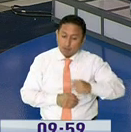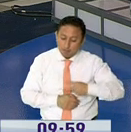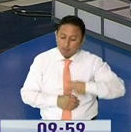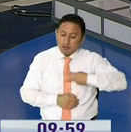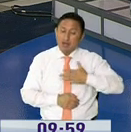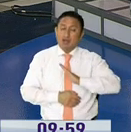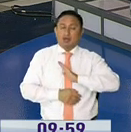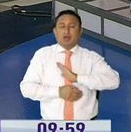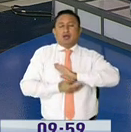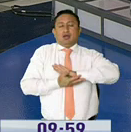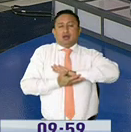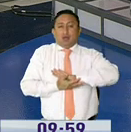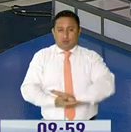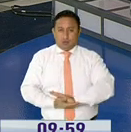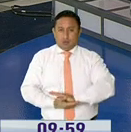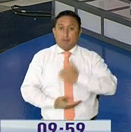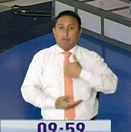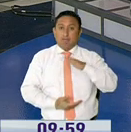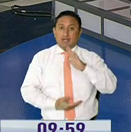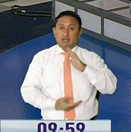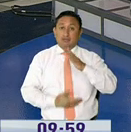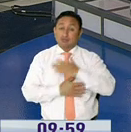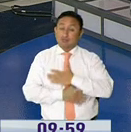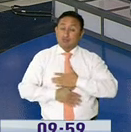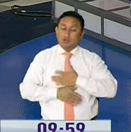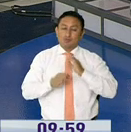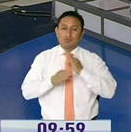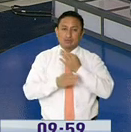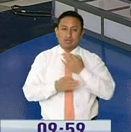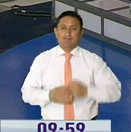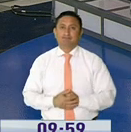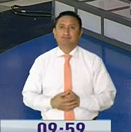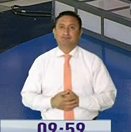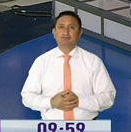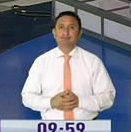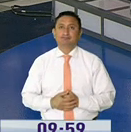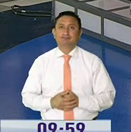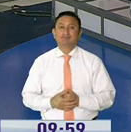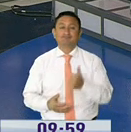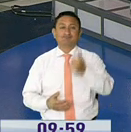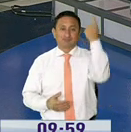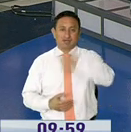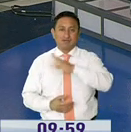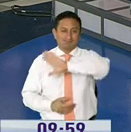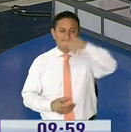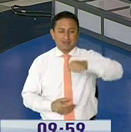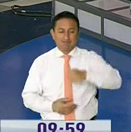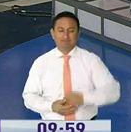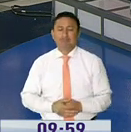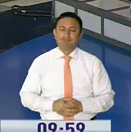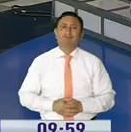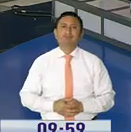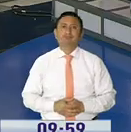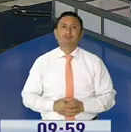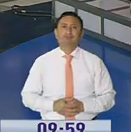estar tranquilos y sobre todo disfrutarnos de una familia que podemos. Buen día para todos. Que pase bien.